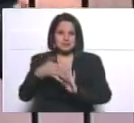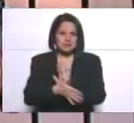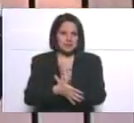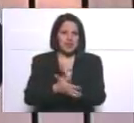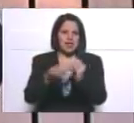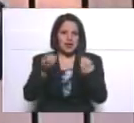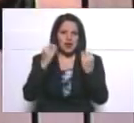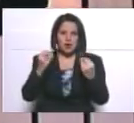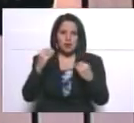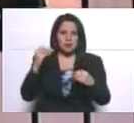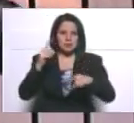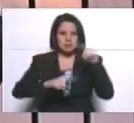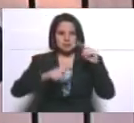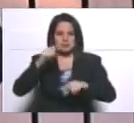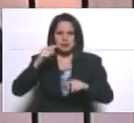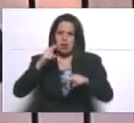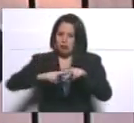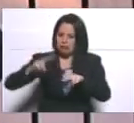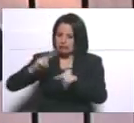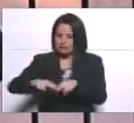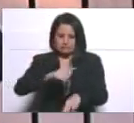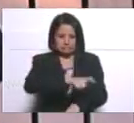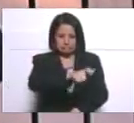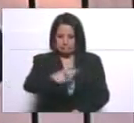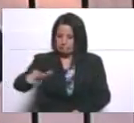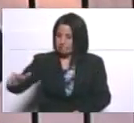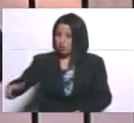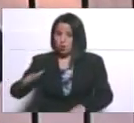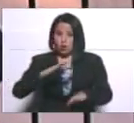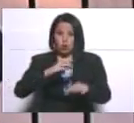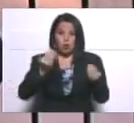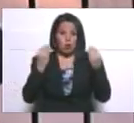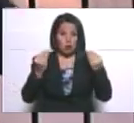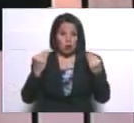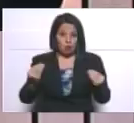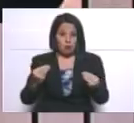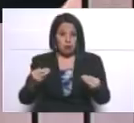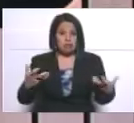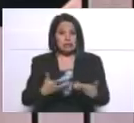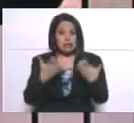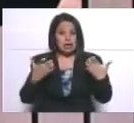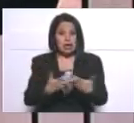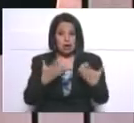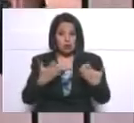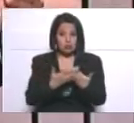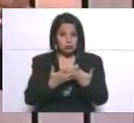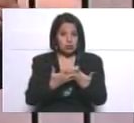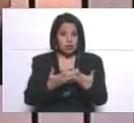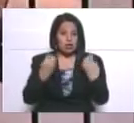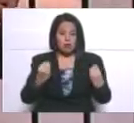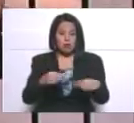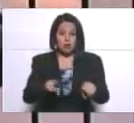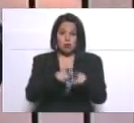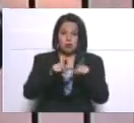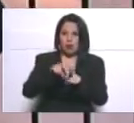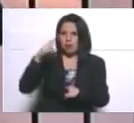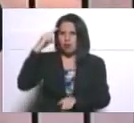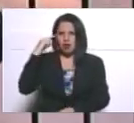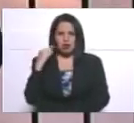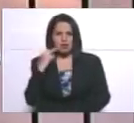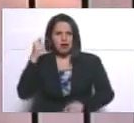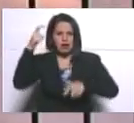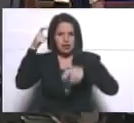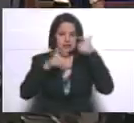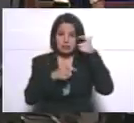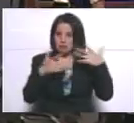que somos unos niños, ustedes unas niñas en esta lucha, ¿verdad? Es Bolívar, Chávez. ¿Qué te parece en esa